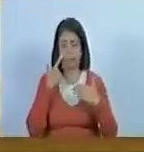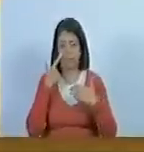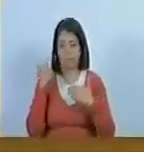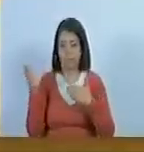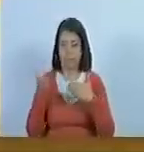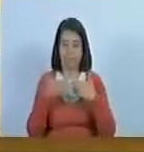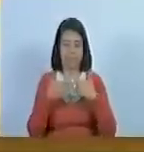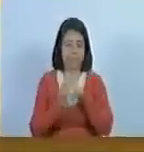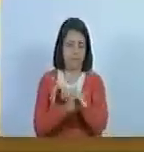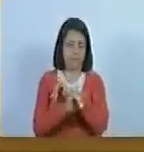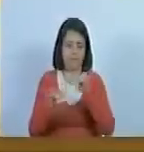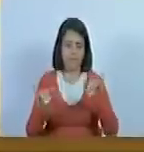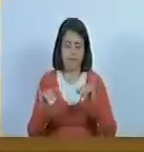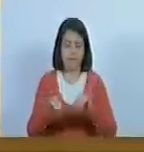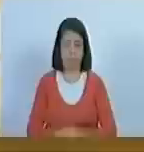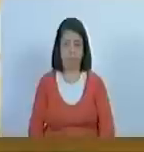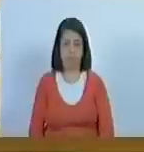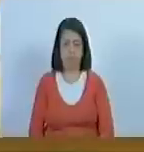Se cierra.